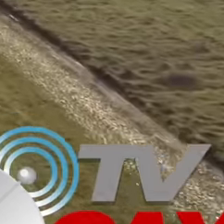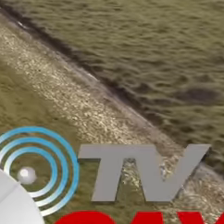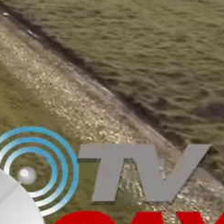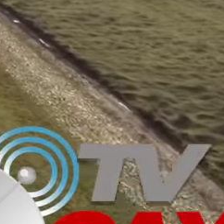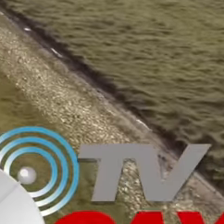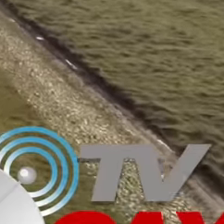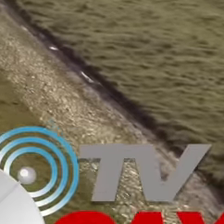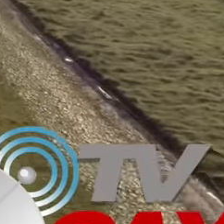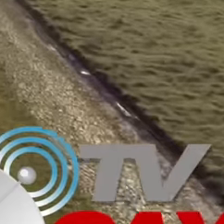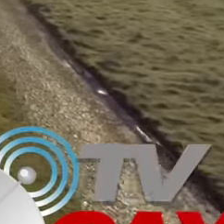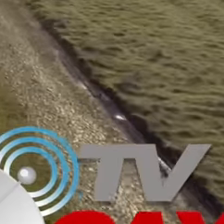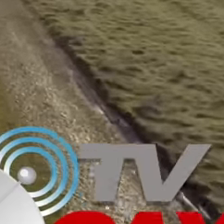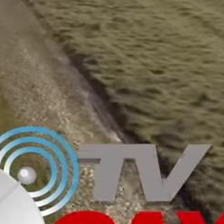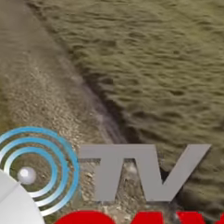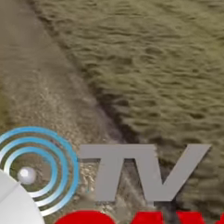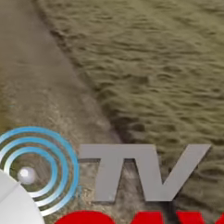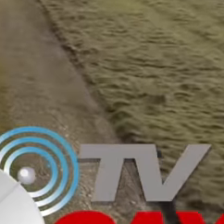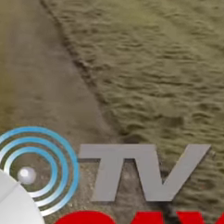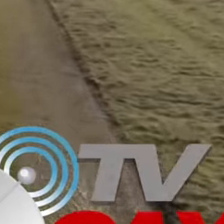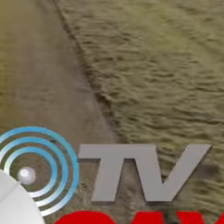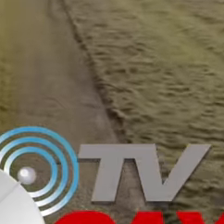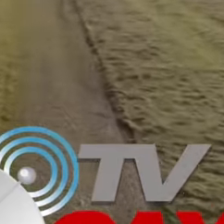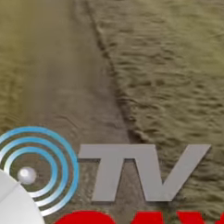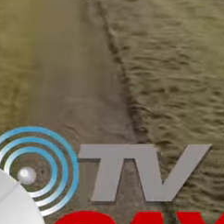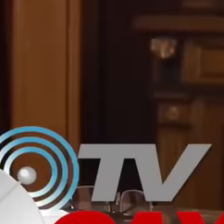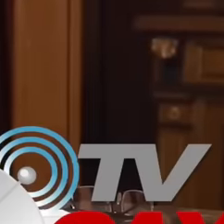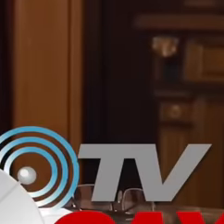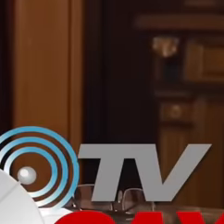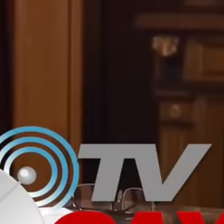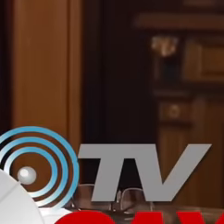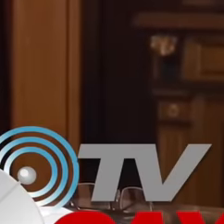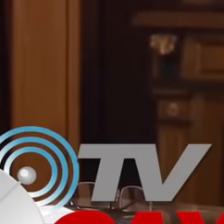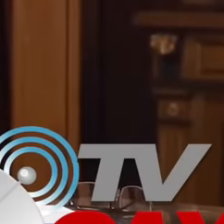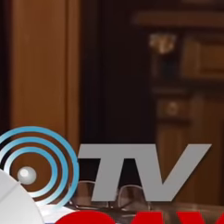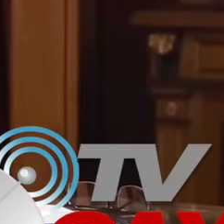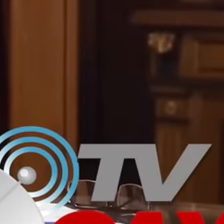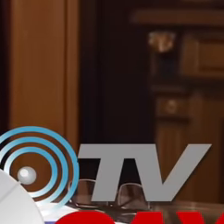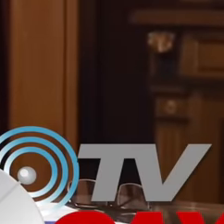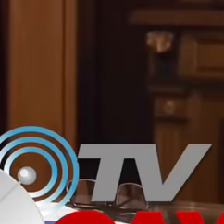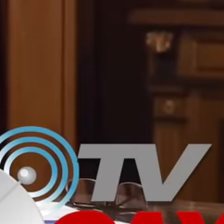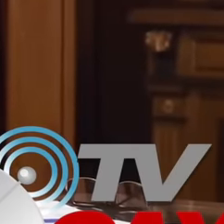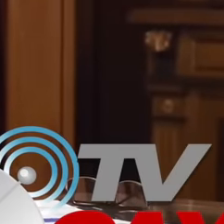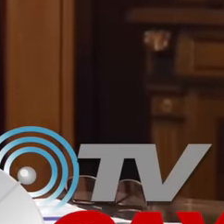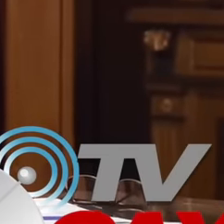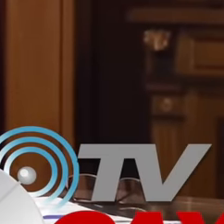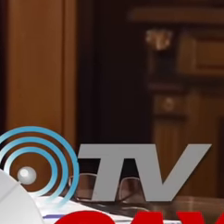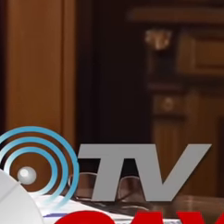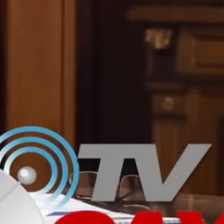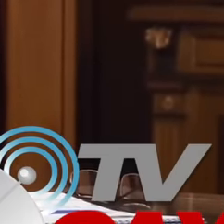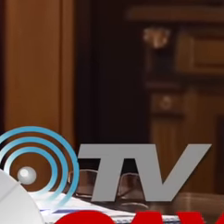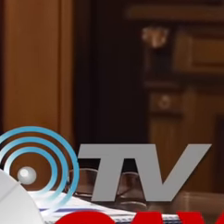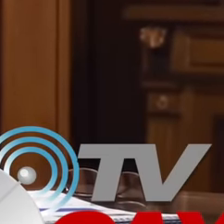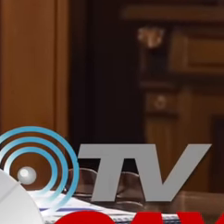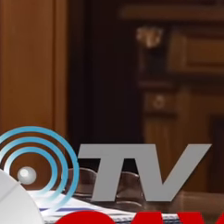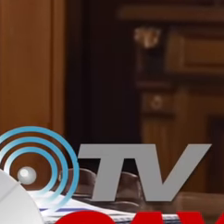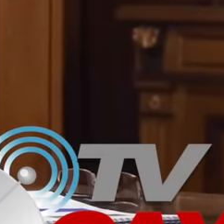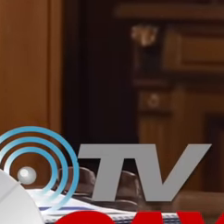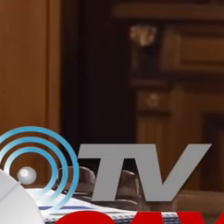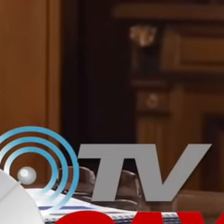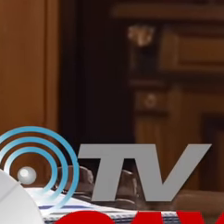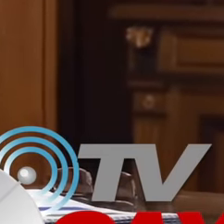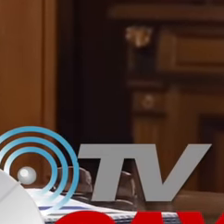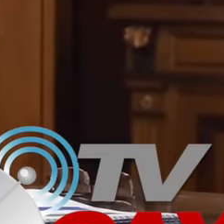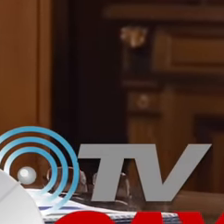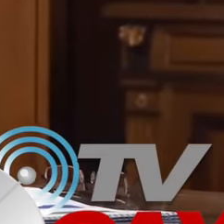los ferrocarriles nacionales, se incluyó una cláusula en dichas concesiones. Esta